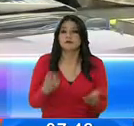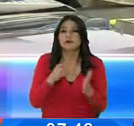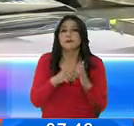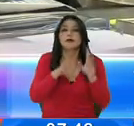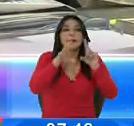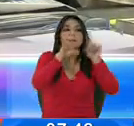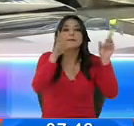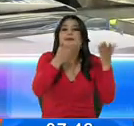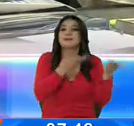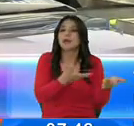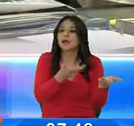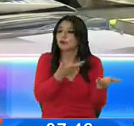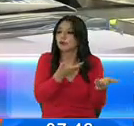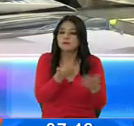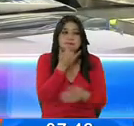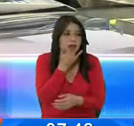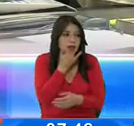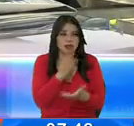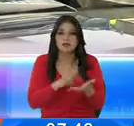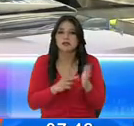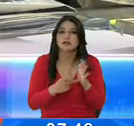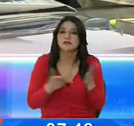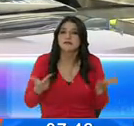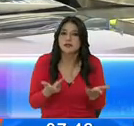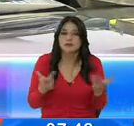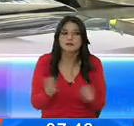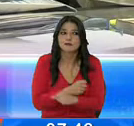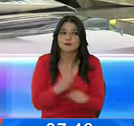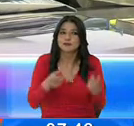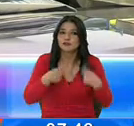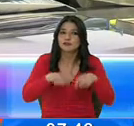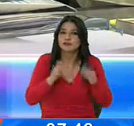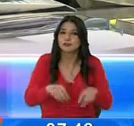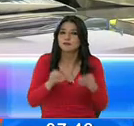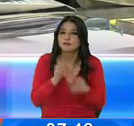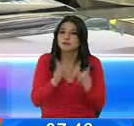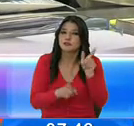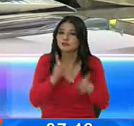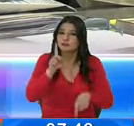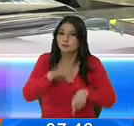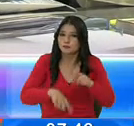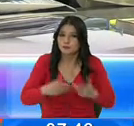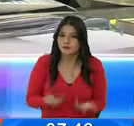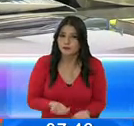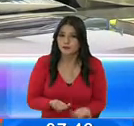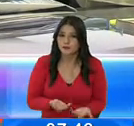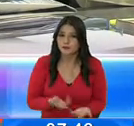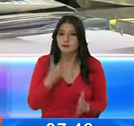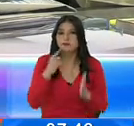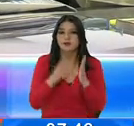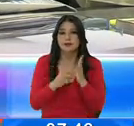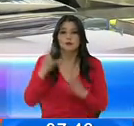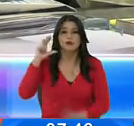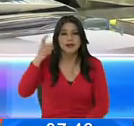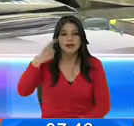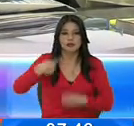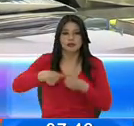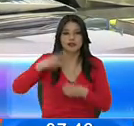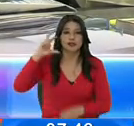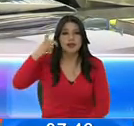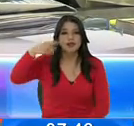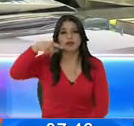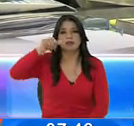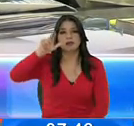empresario significa dejarle imposibilitarle que contrate más gente si en vez de en torno a radio quito y radio platinum